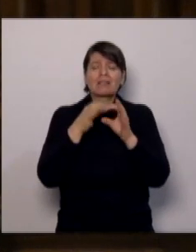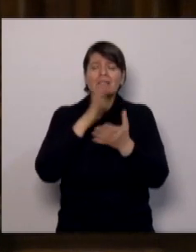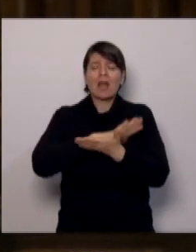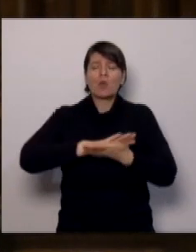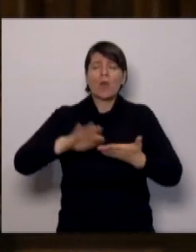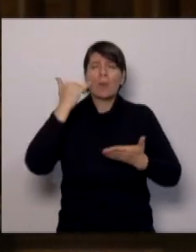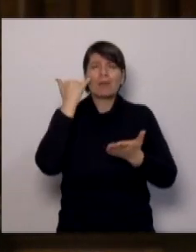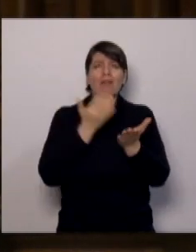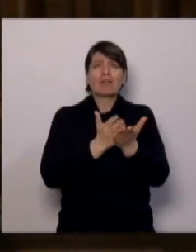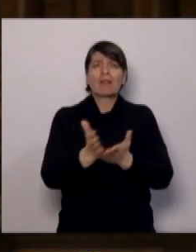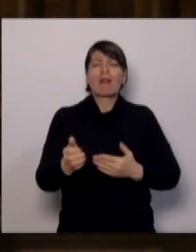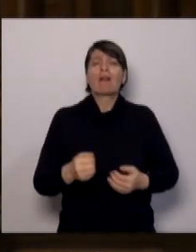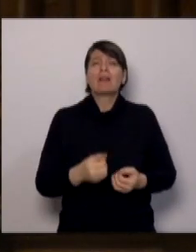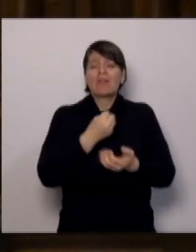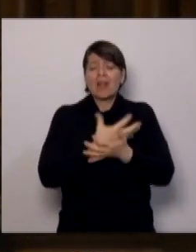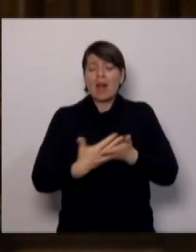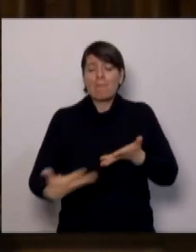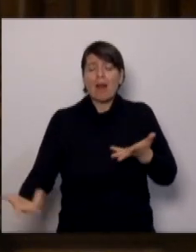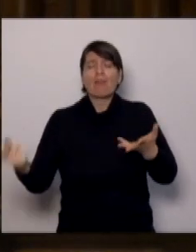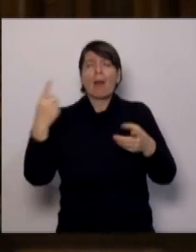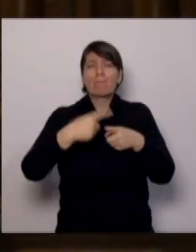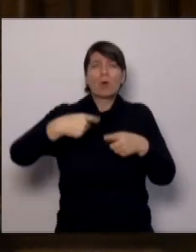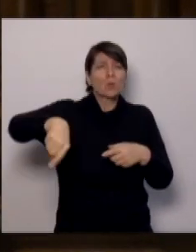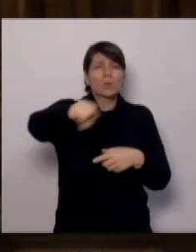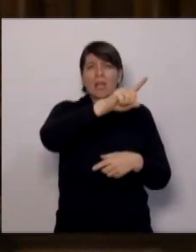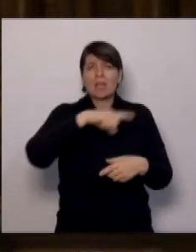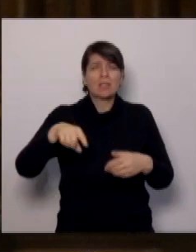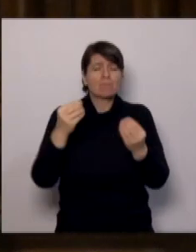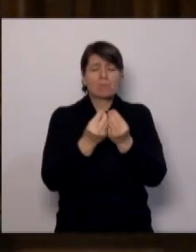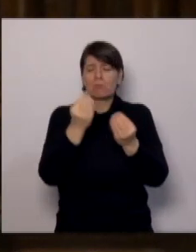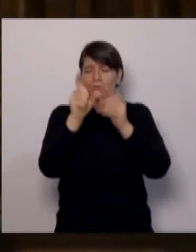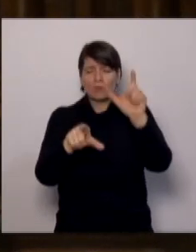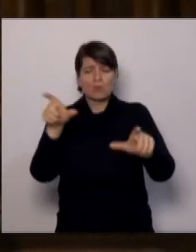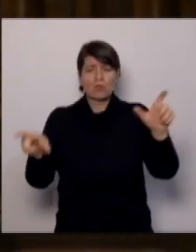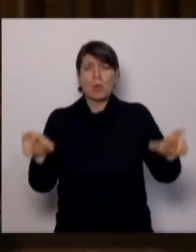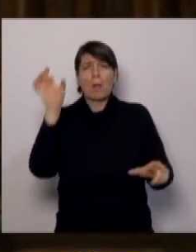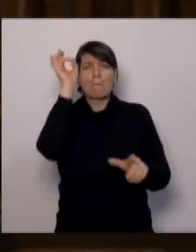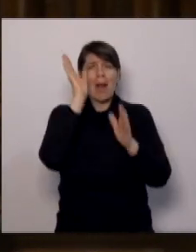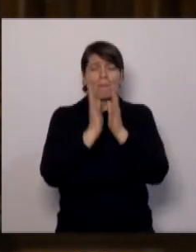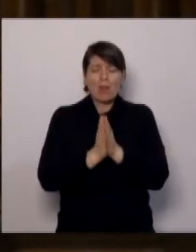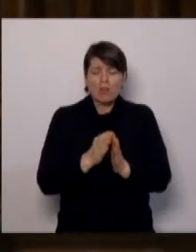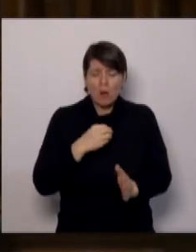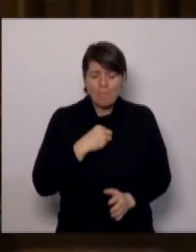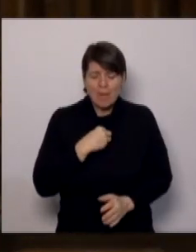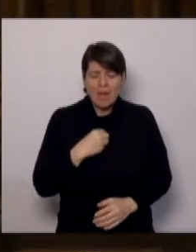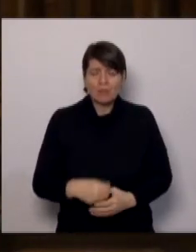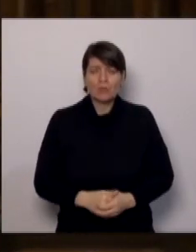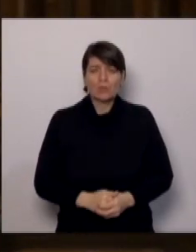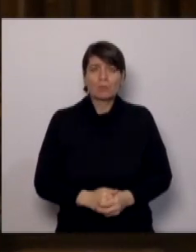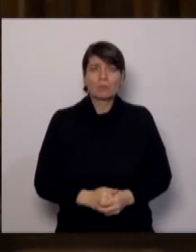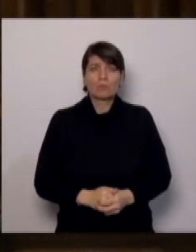la alianza nueva y eterna, que será derramada por ustedes y por muchos para el perdón de los